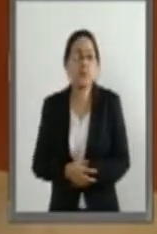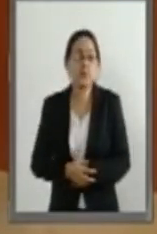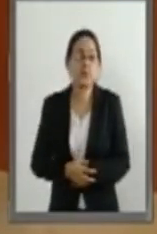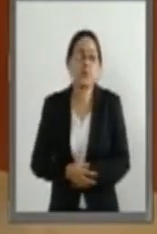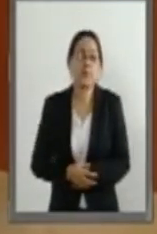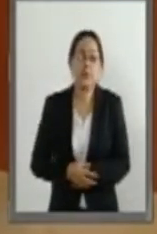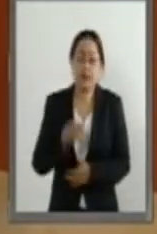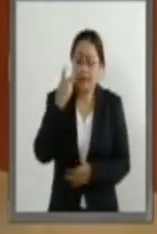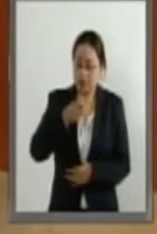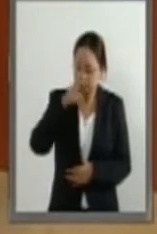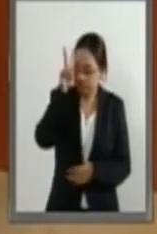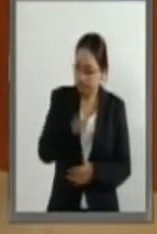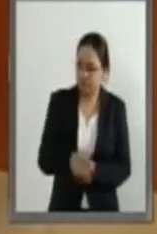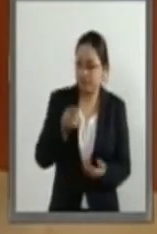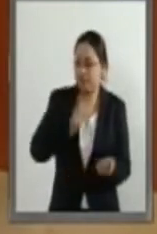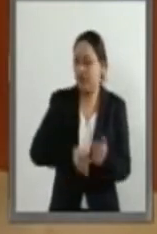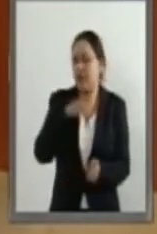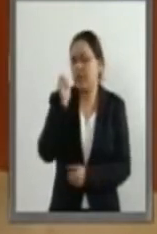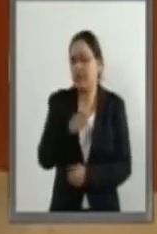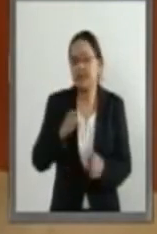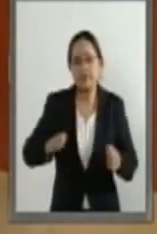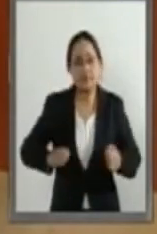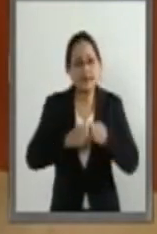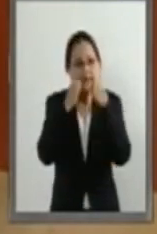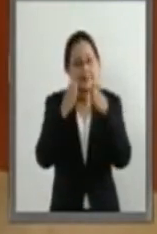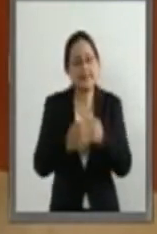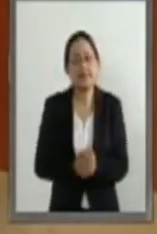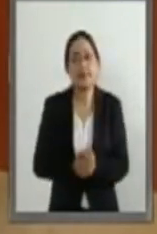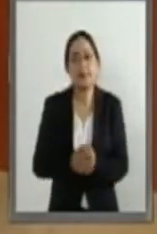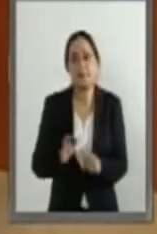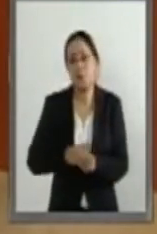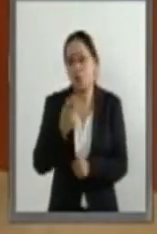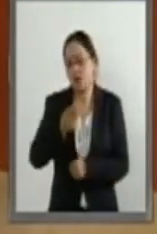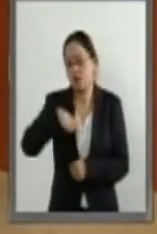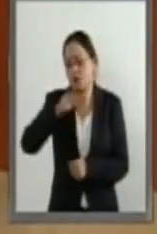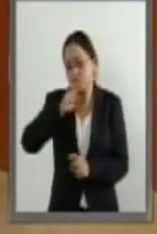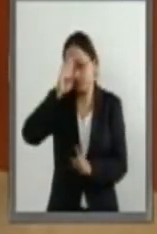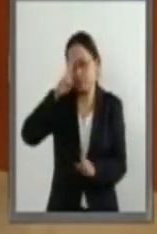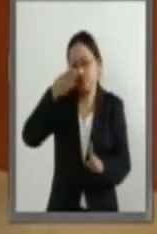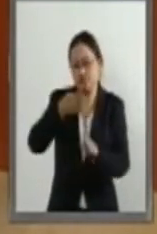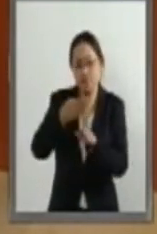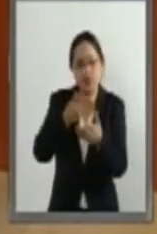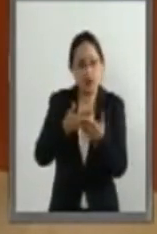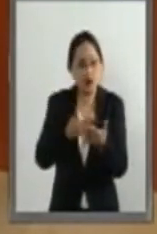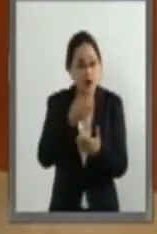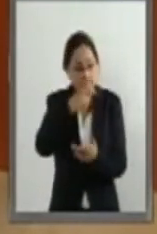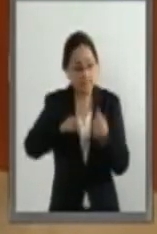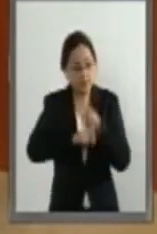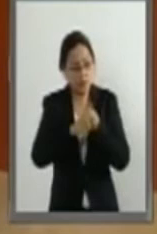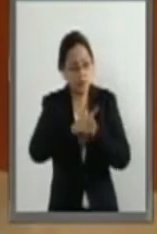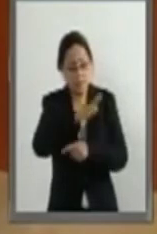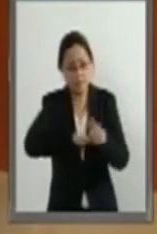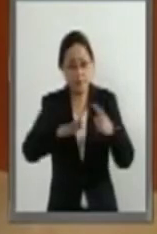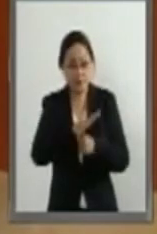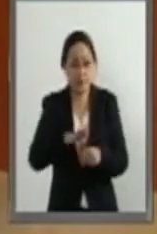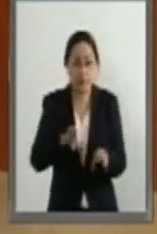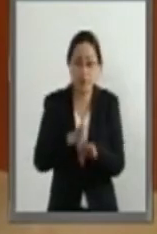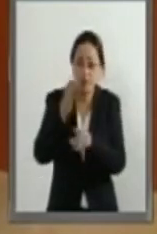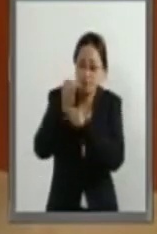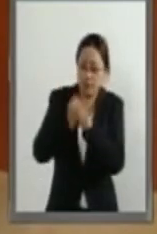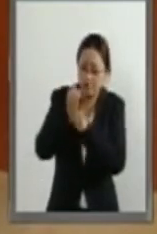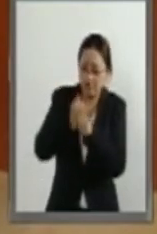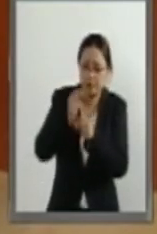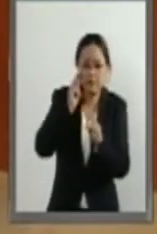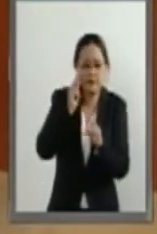altamente de emergencia y por ello nuestro propósito, que dada esta situación, dada los diagnósticos y